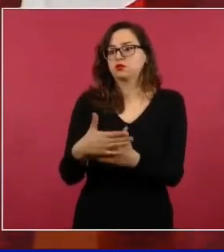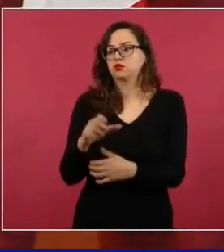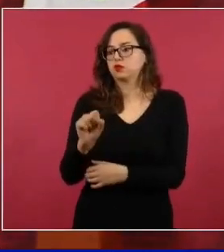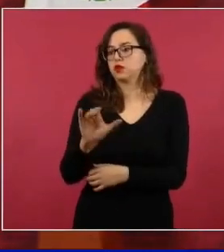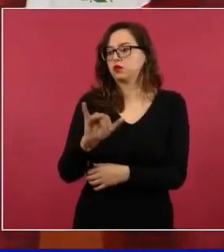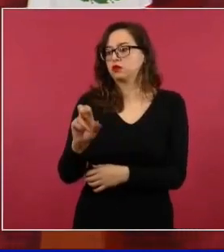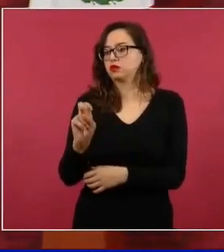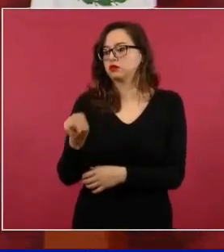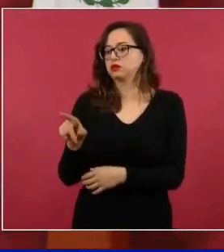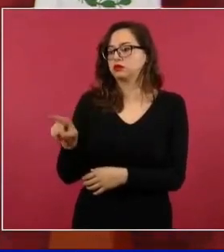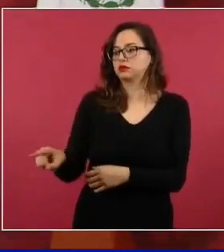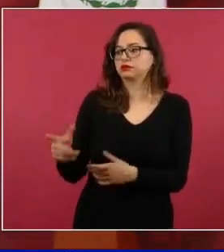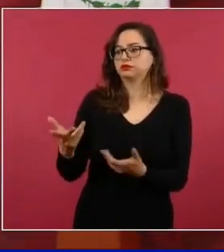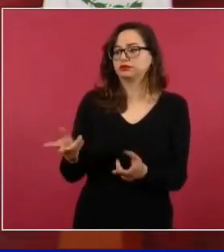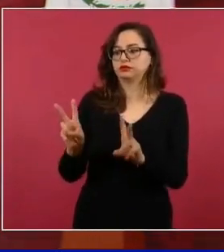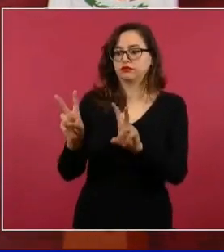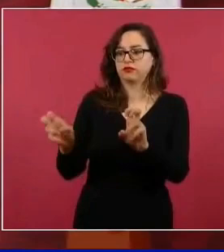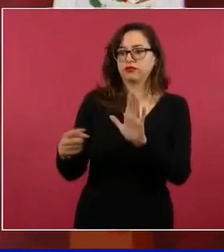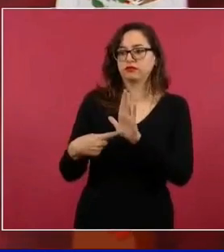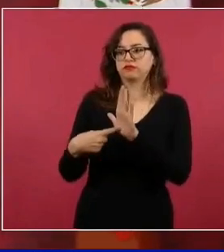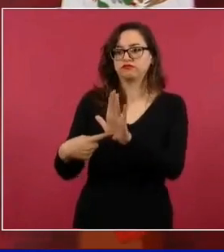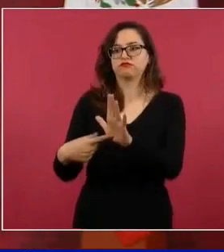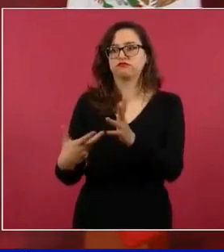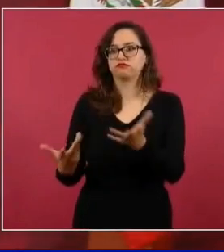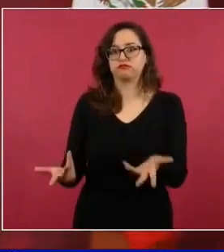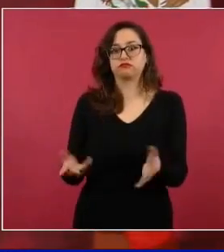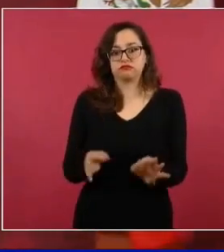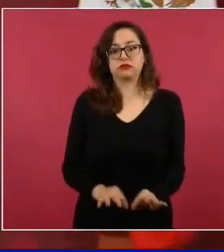me importa decirles